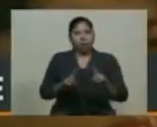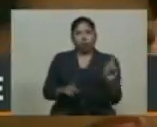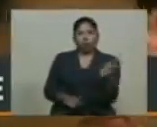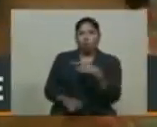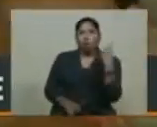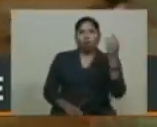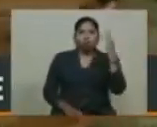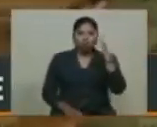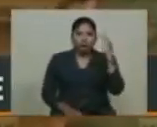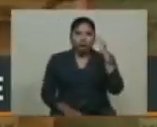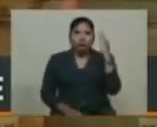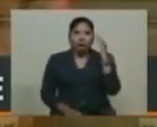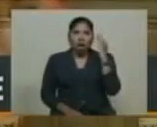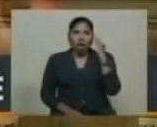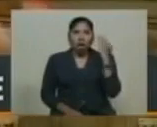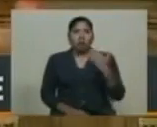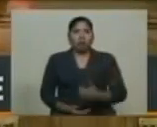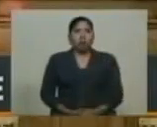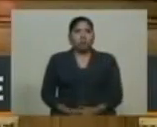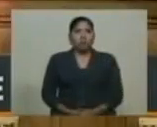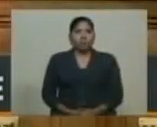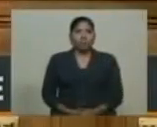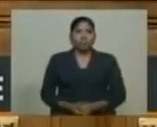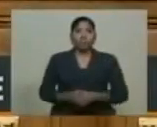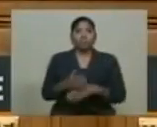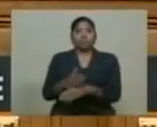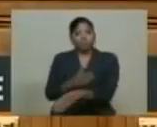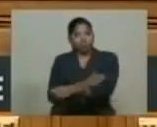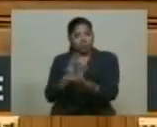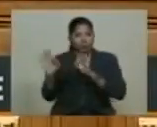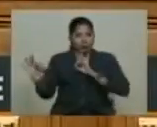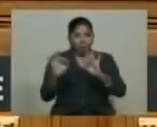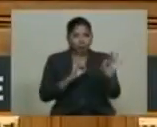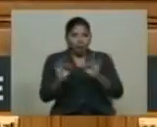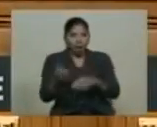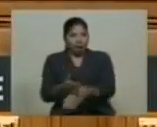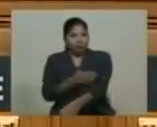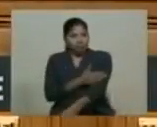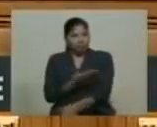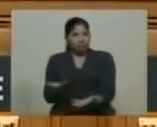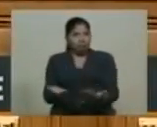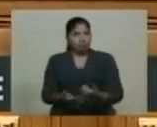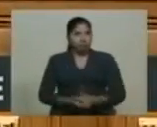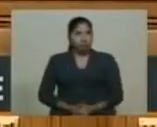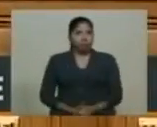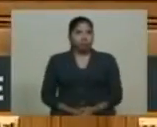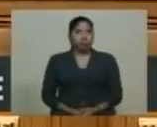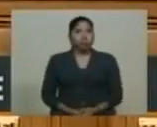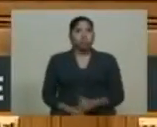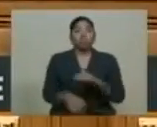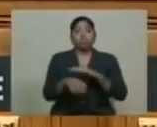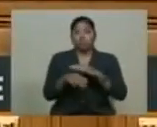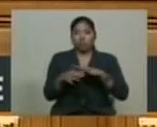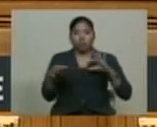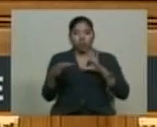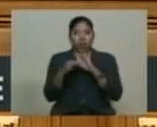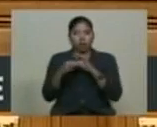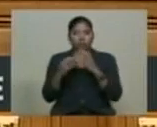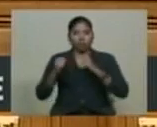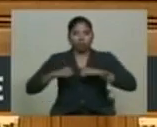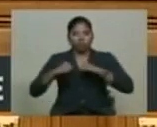tanto de lo que se estaba tramando, muchos por estar directamente involucrados en la